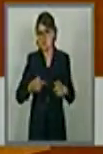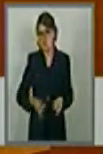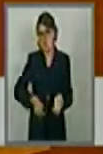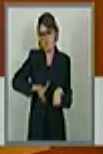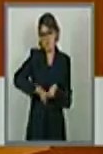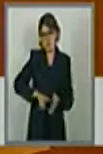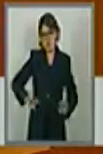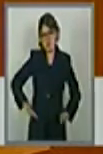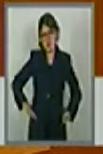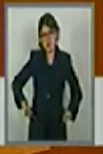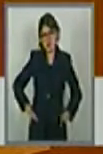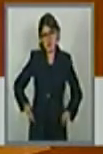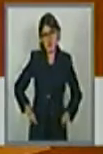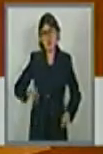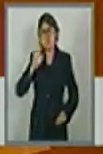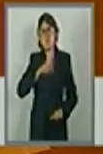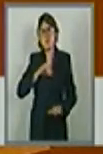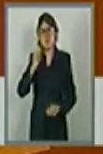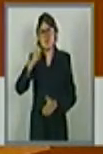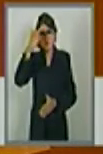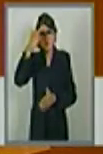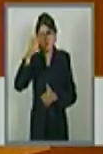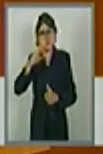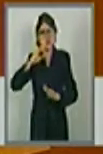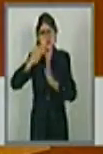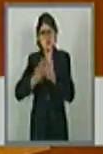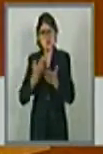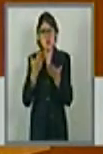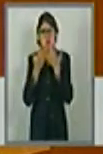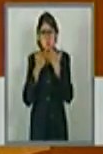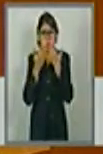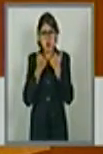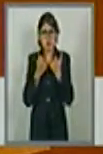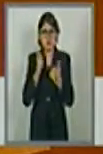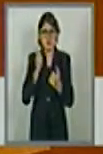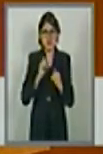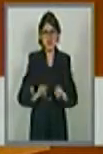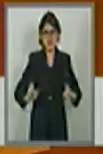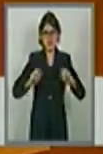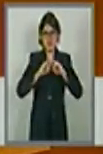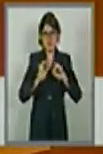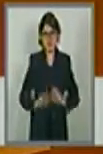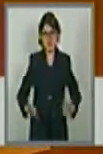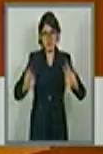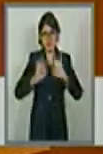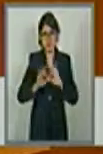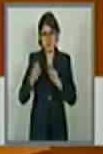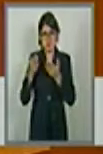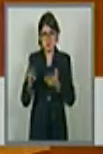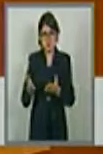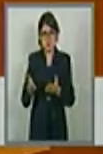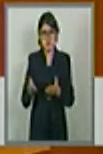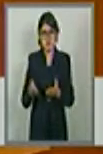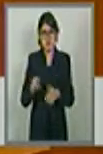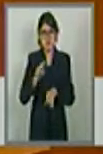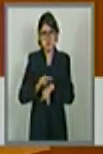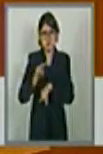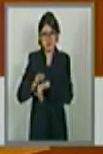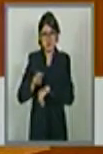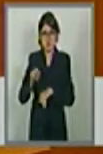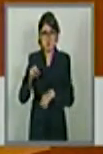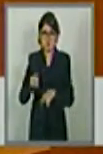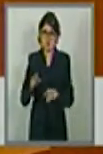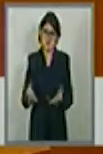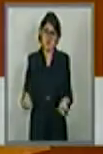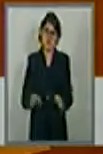en evidencia la falta de responsabilidad frente a la principal institución de procuración de justicia moral y sindical de